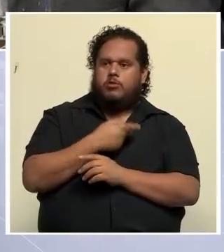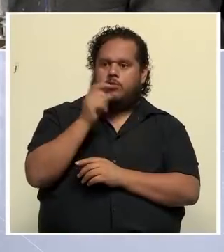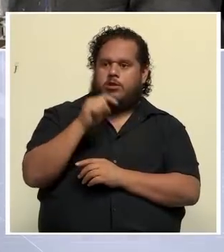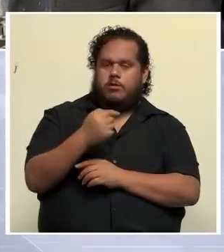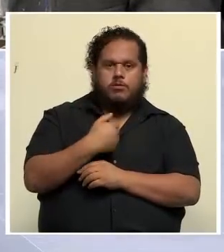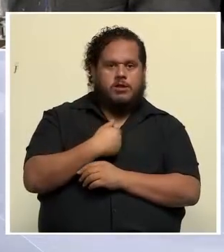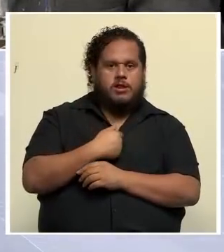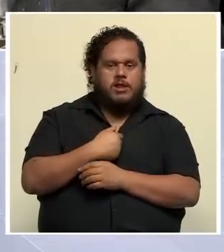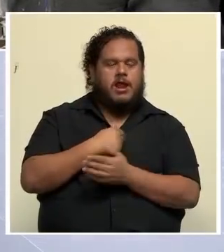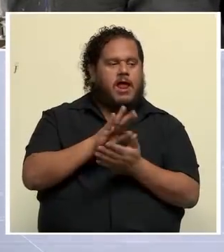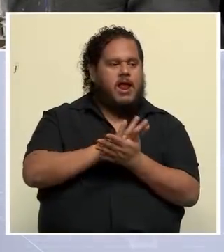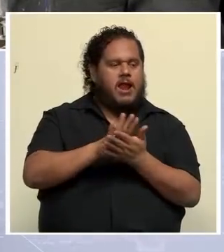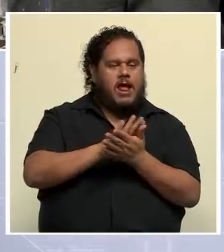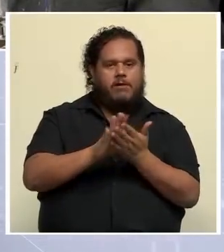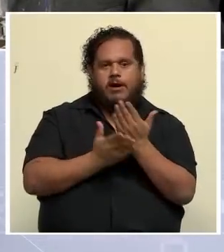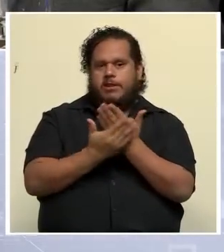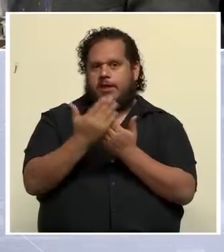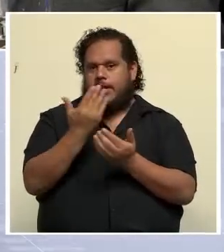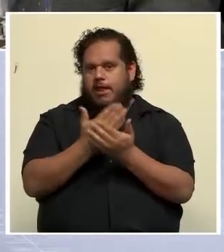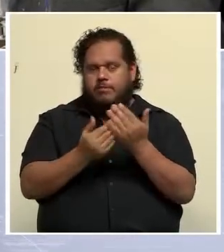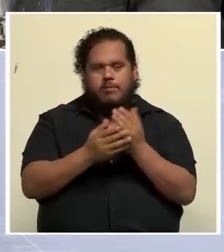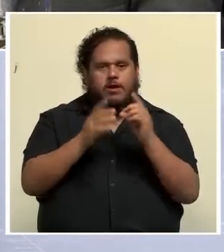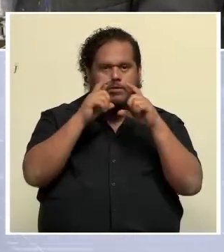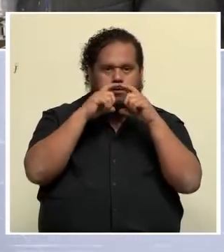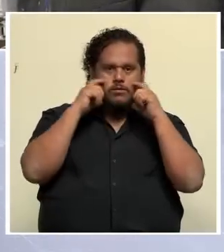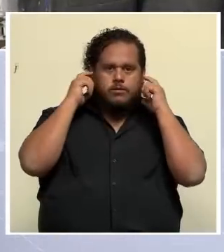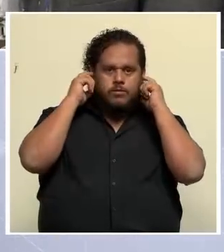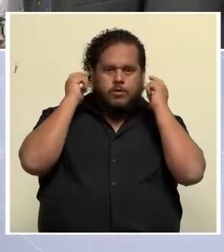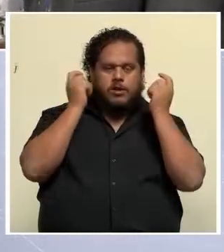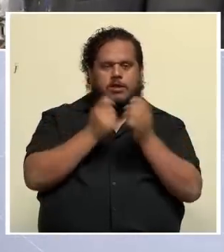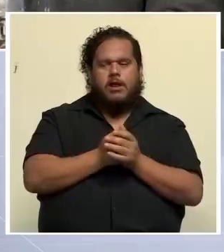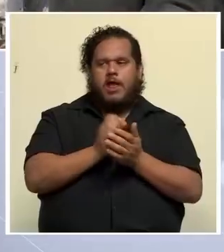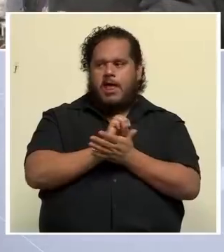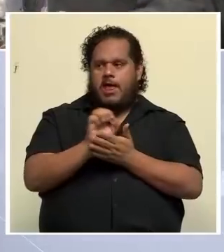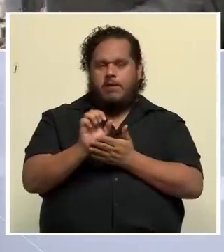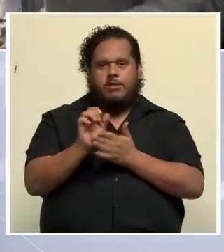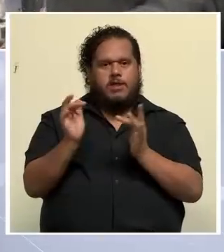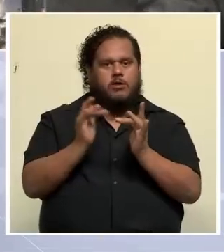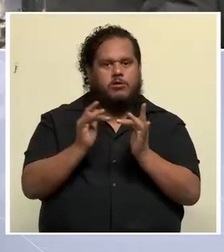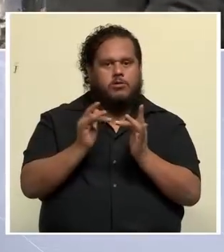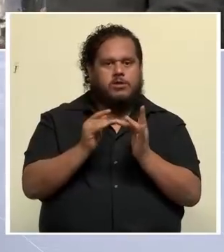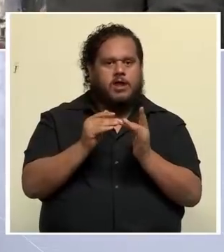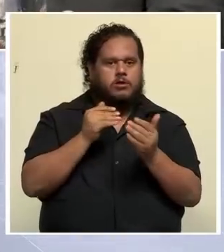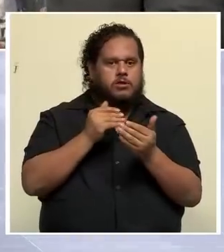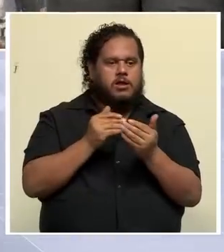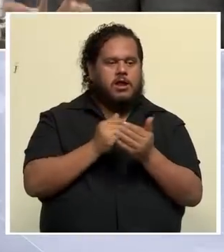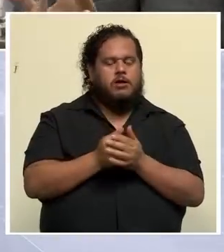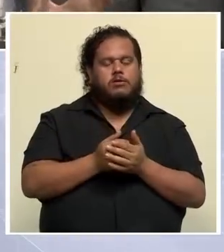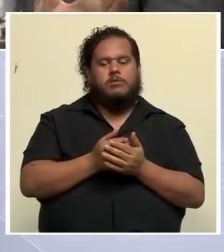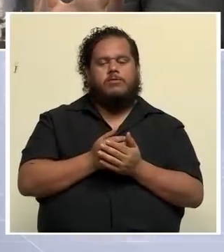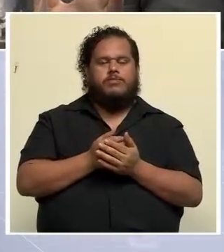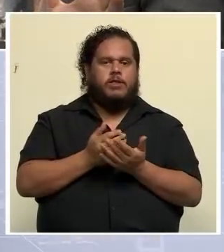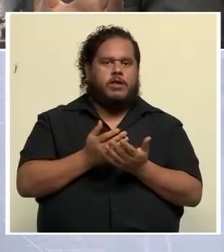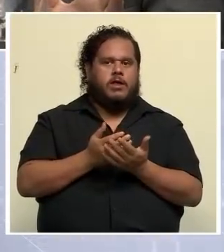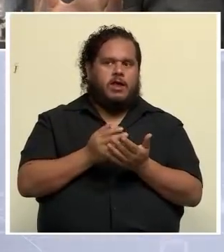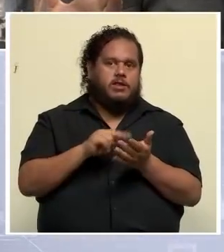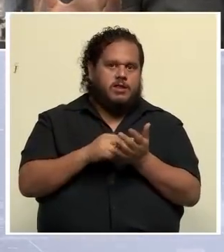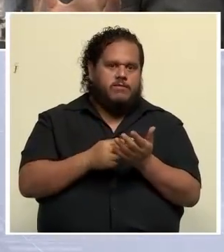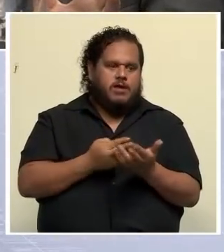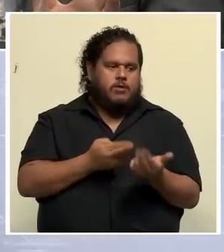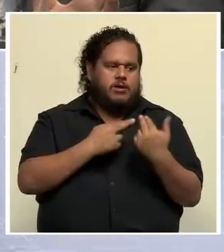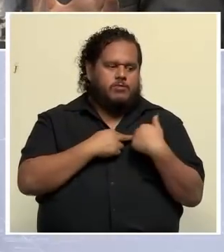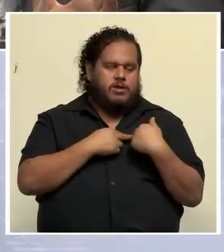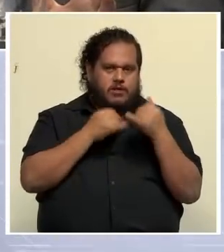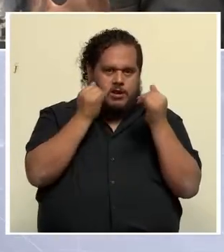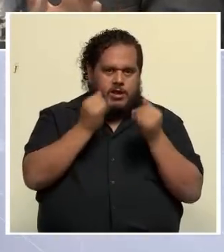tener, lavarse las manos, ponerse las mascarillas, evitar los contactos cercanos, etcétera. O sea, responsabilidad individual,